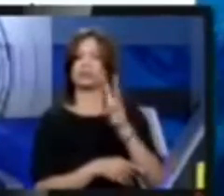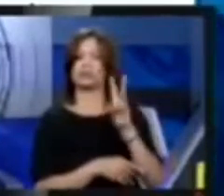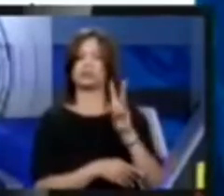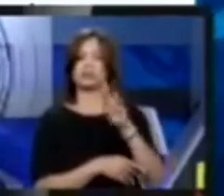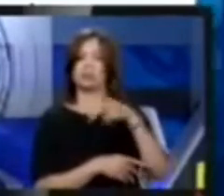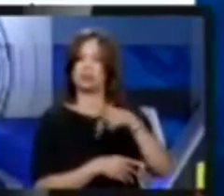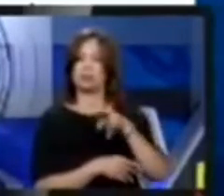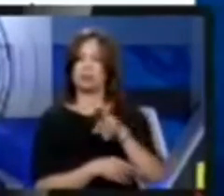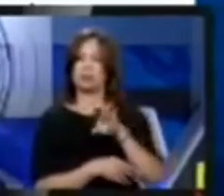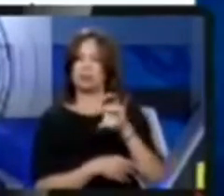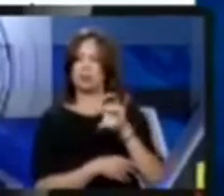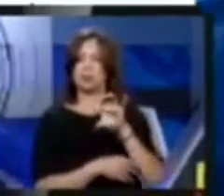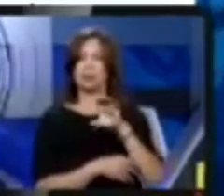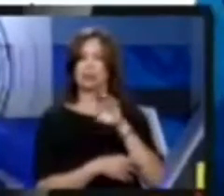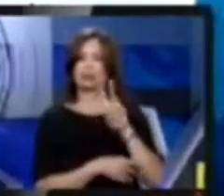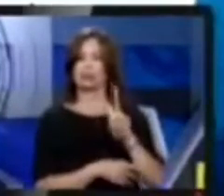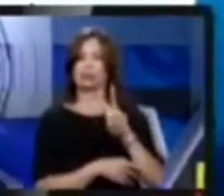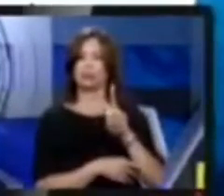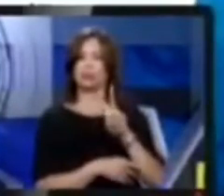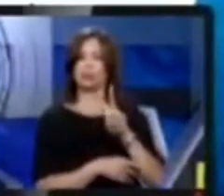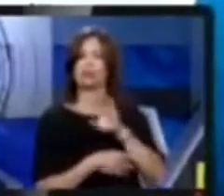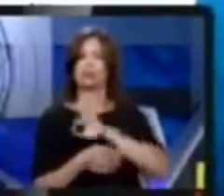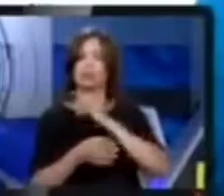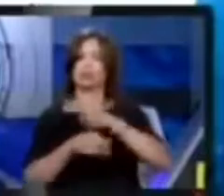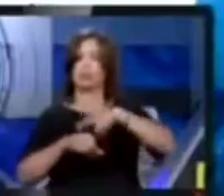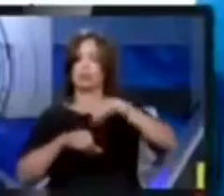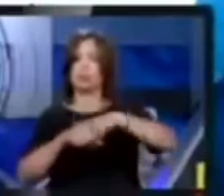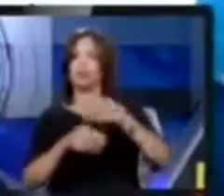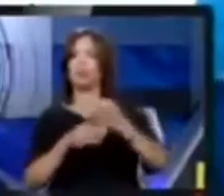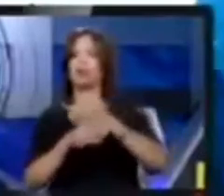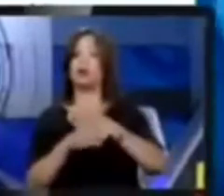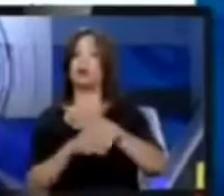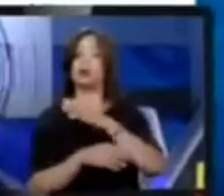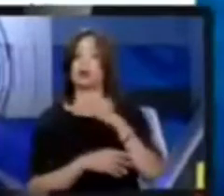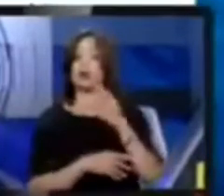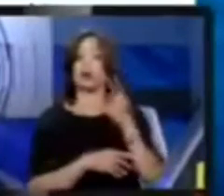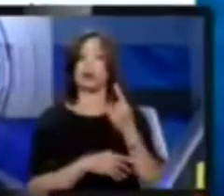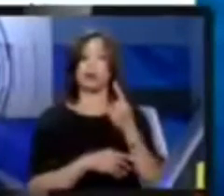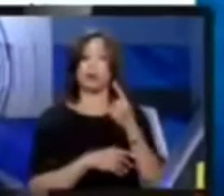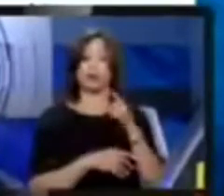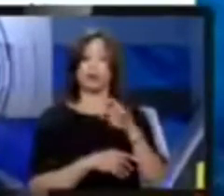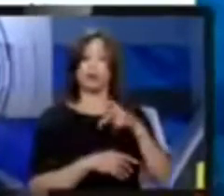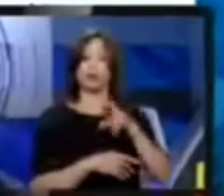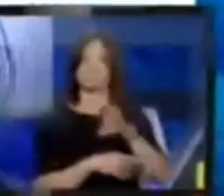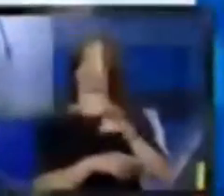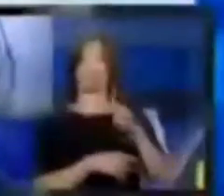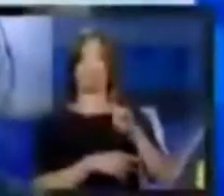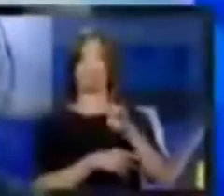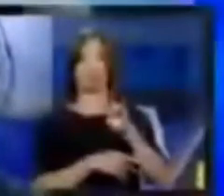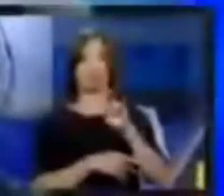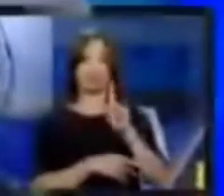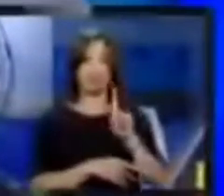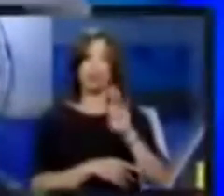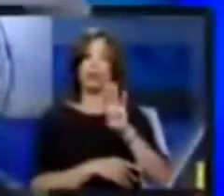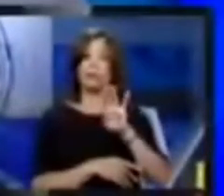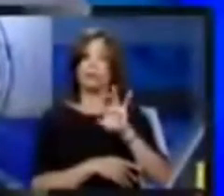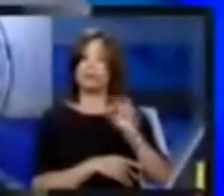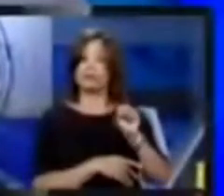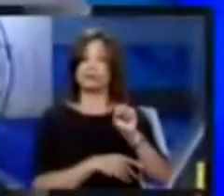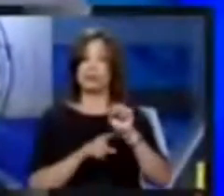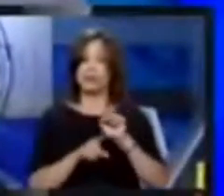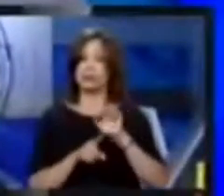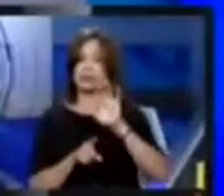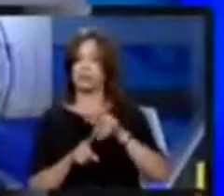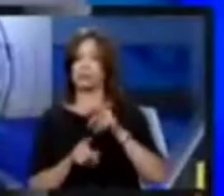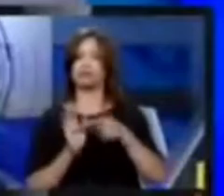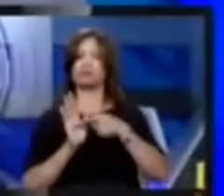6 del PRSC, 2 de la Fuerza Nacional Progresista, 1 de la UDC y 1 del BIS. Eso